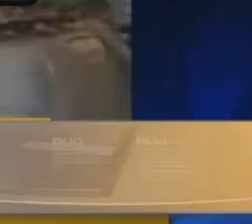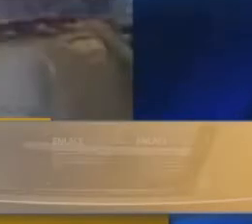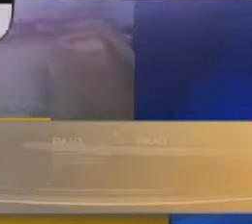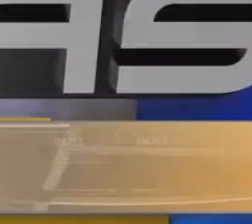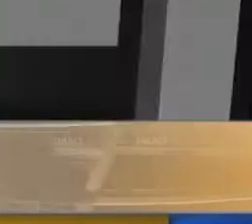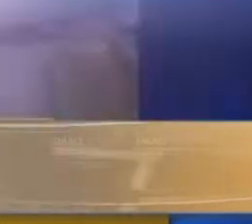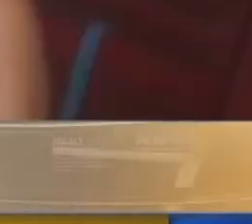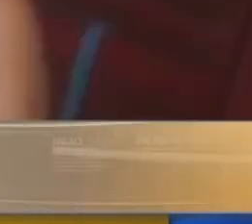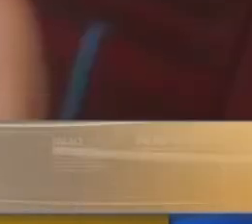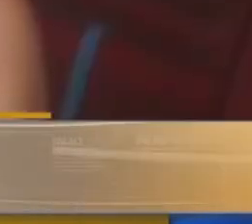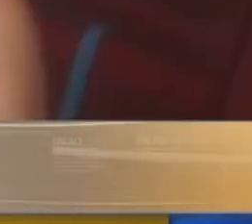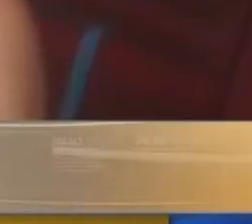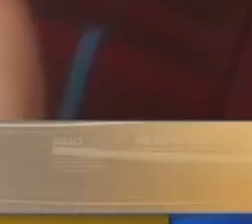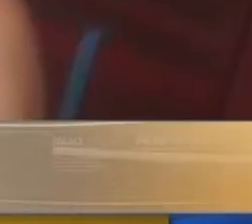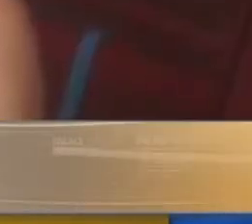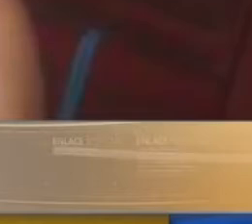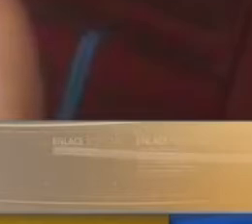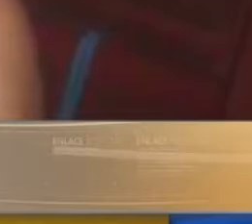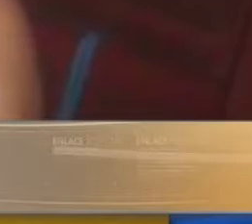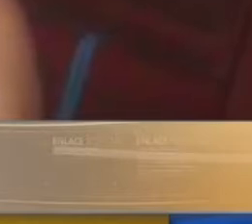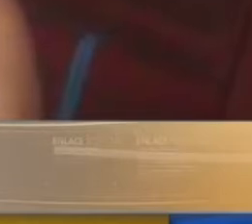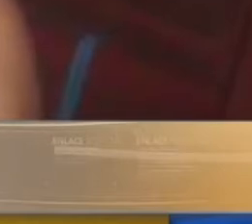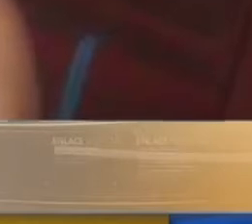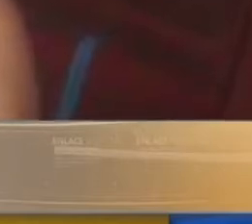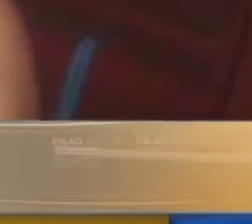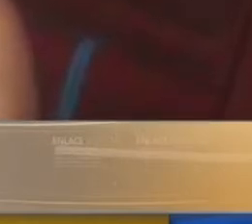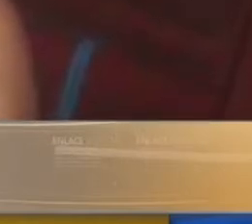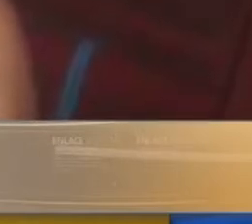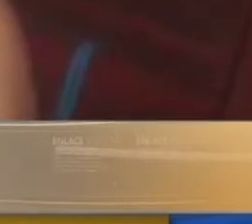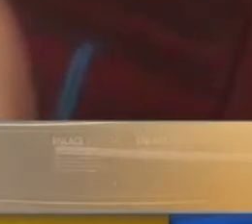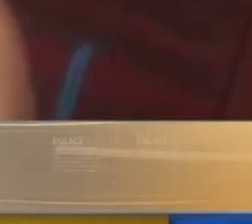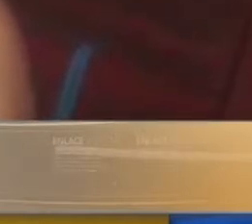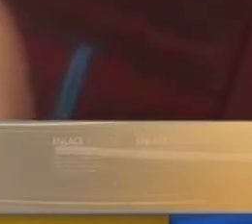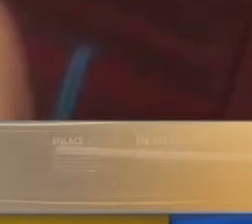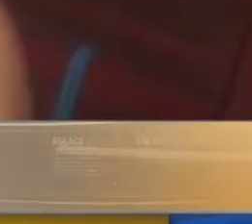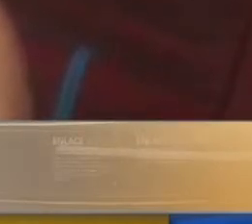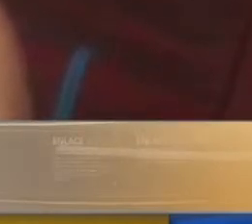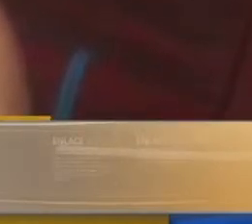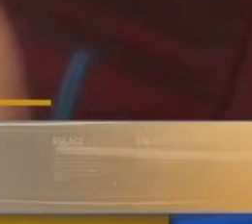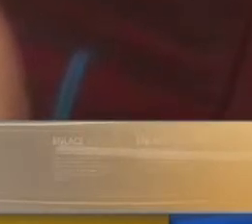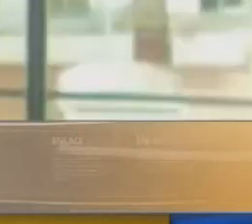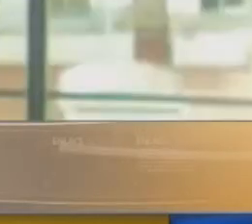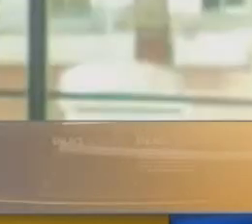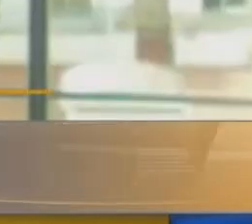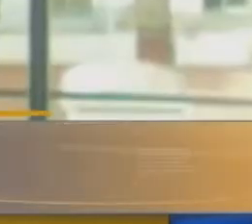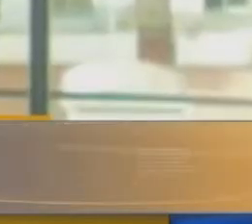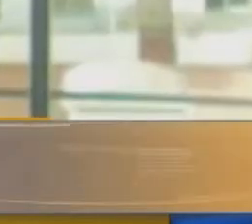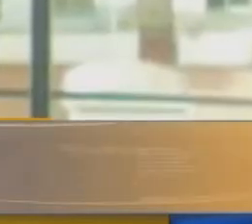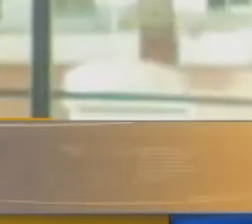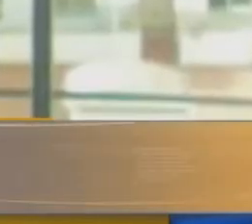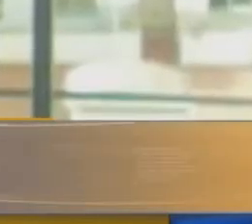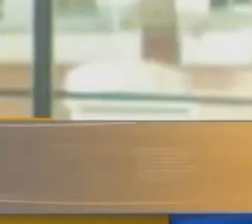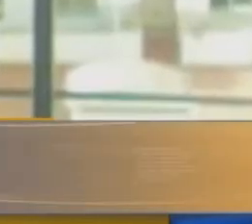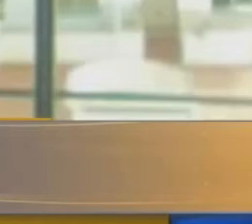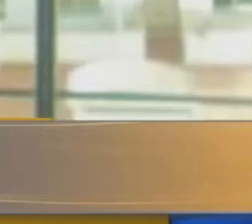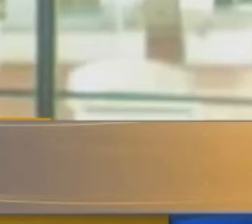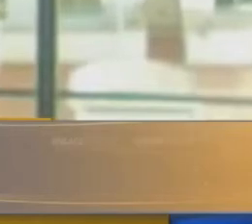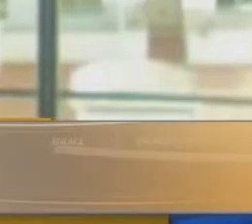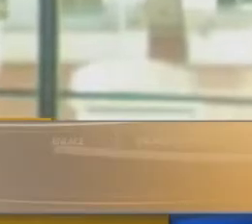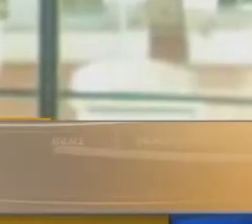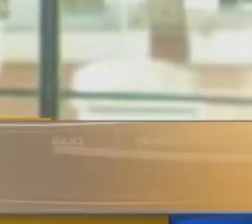3 días. Este menor de 6 años de edad sufre de un trastorno de mutilación, luego de haberle extraído un tumor maligno en el